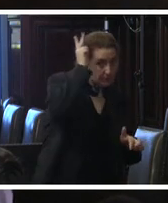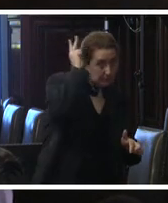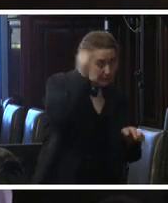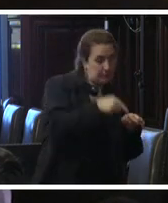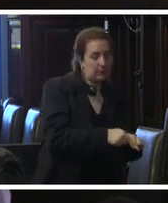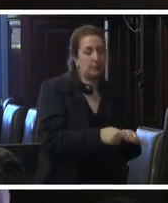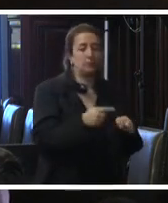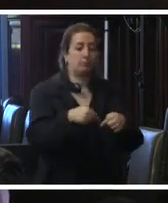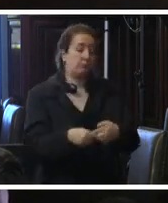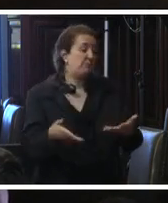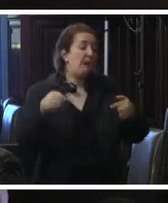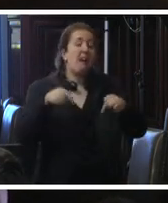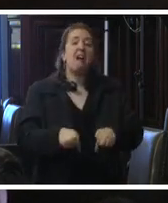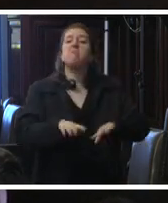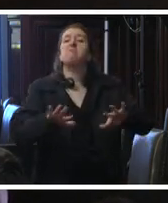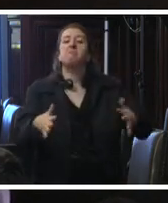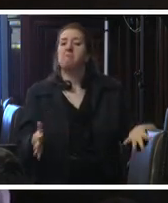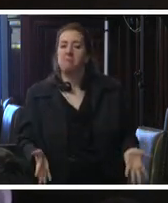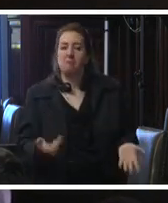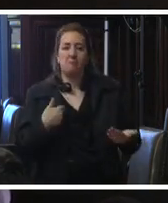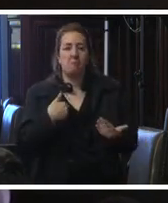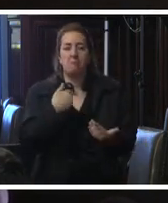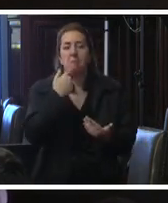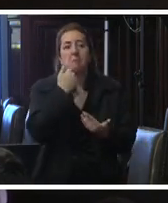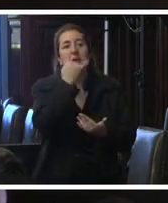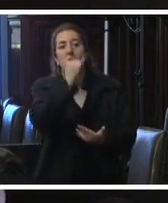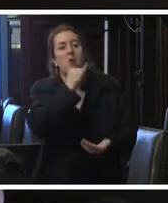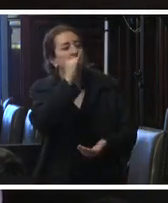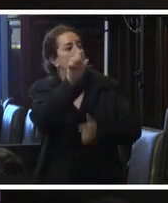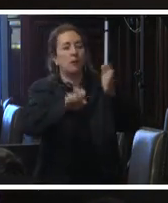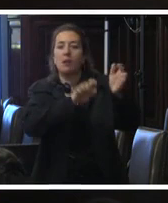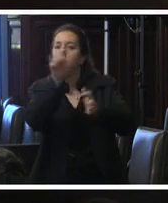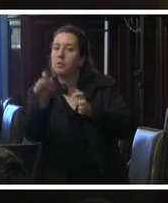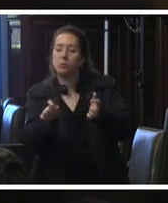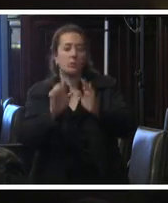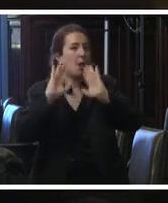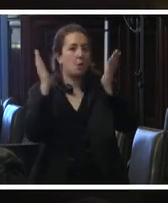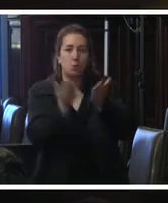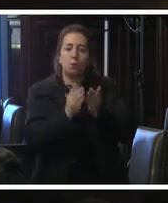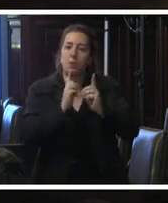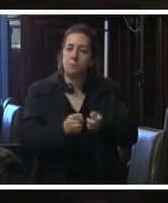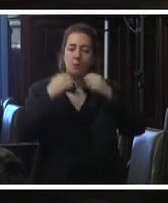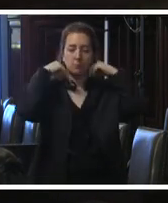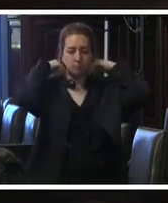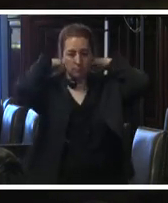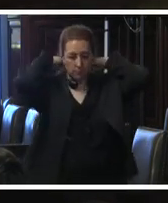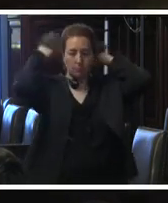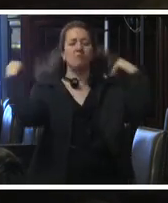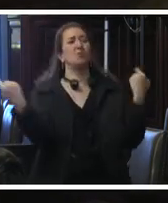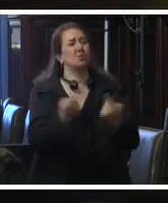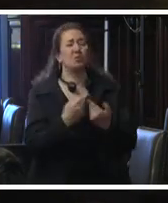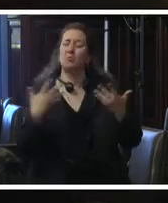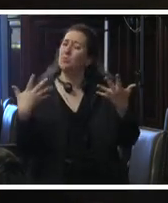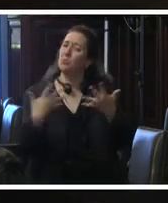estoy en esta audiencia para hacerles conocer al público y al mundo de que cómo estamos sufriendo las mujeres indígenas